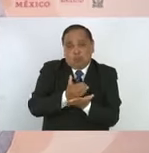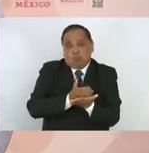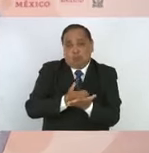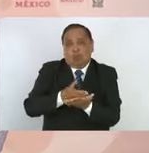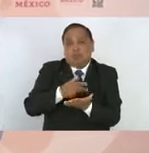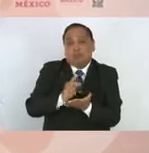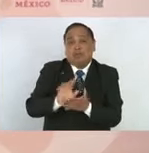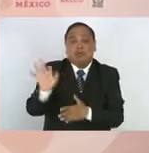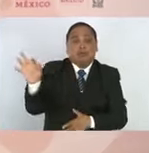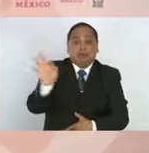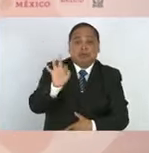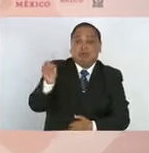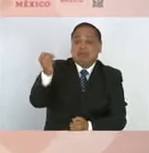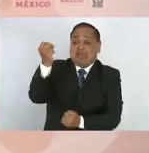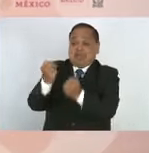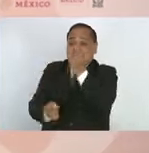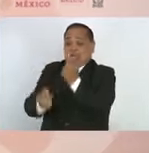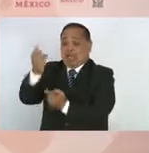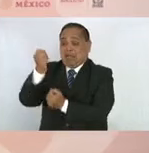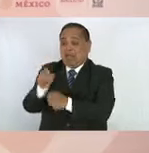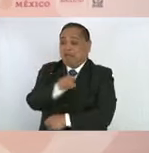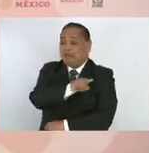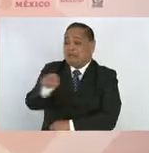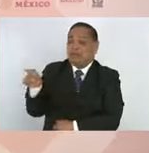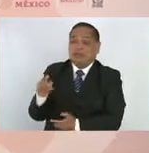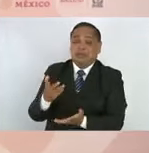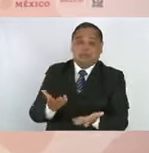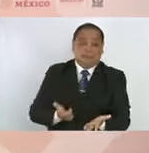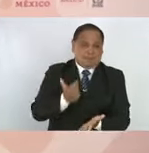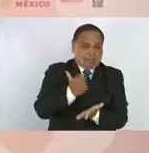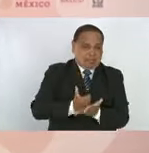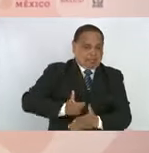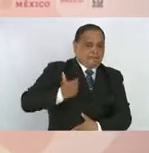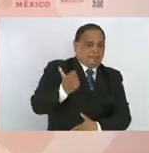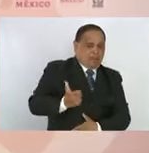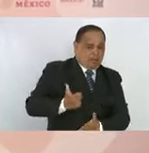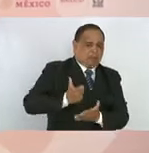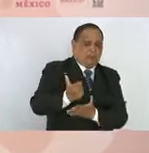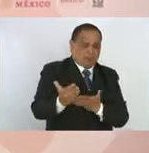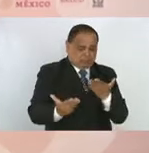quien tuviese para pagar una colegiatura